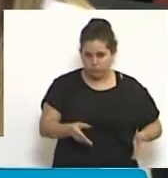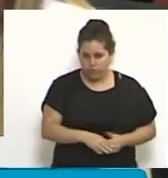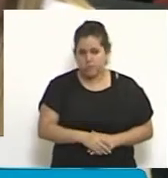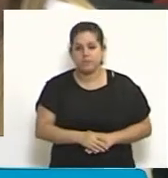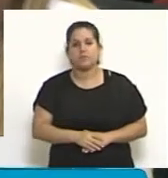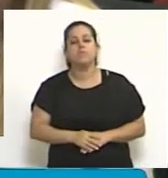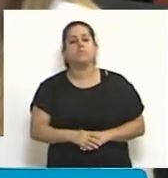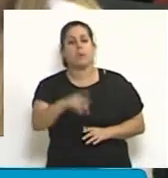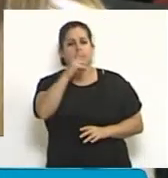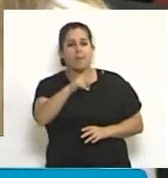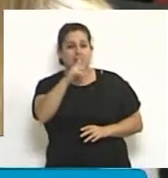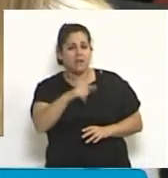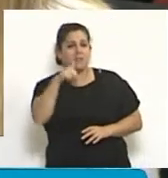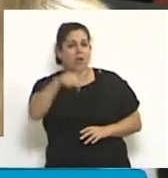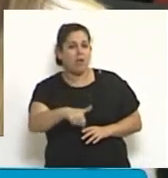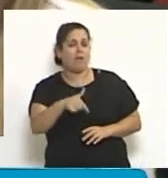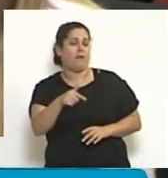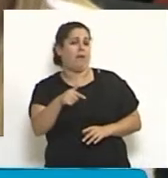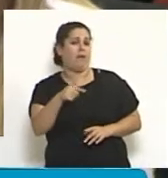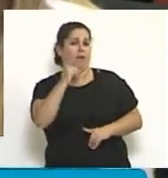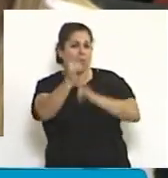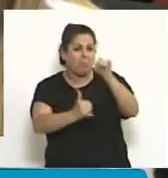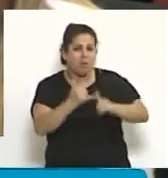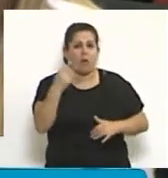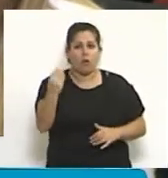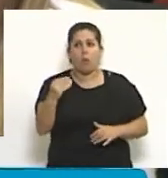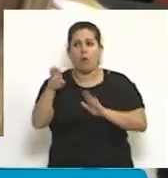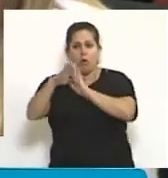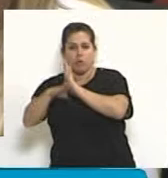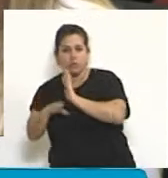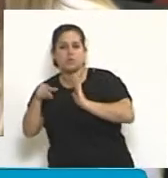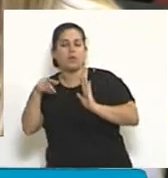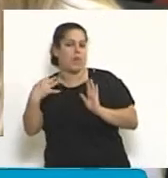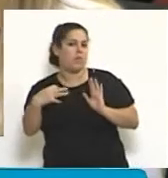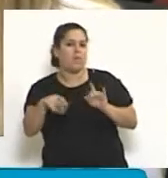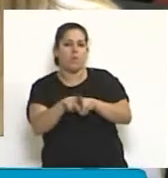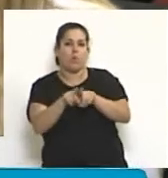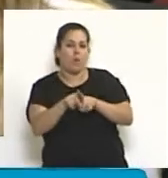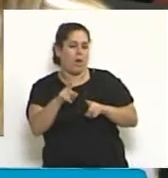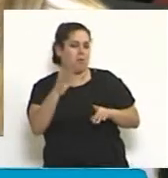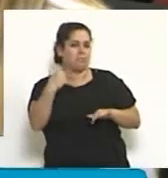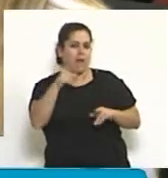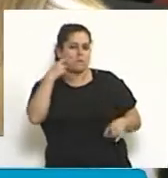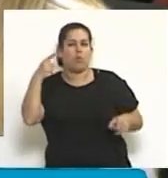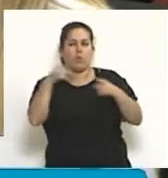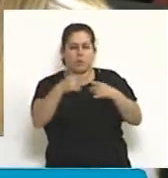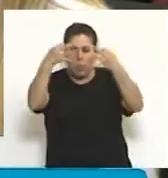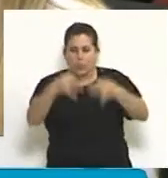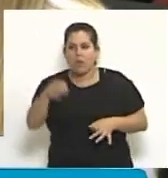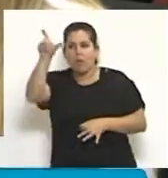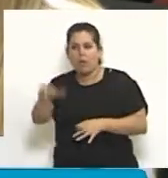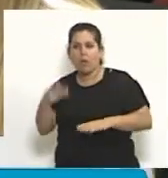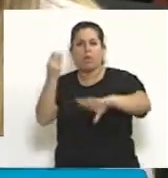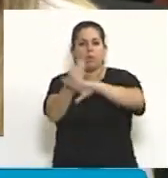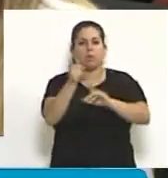que plantear la idoneidad exigiría además establecer parámetros mucho más objetivos de evaluación